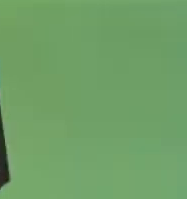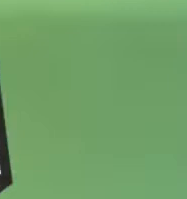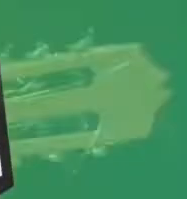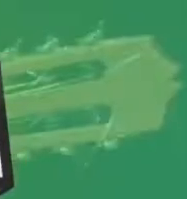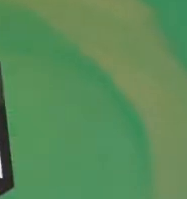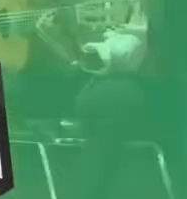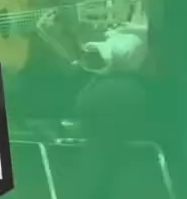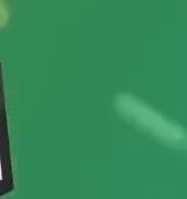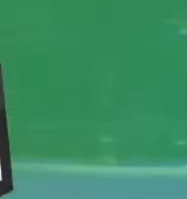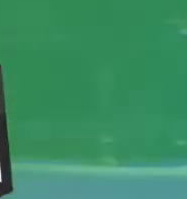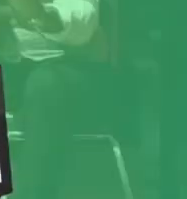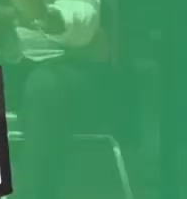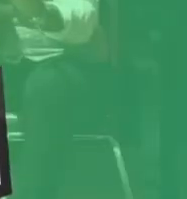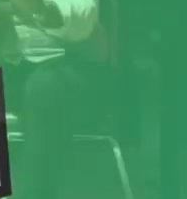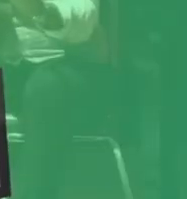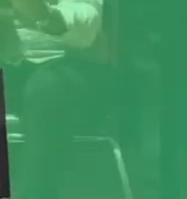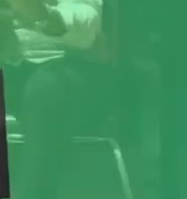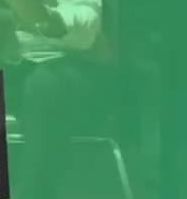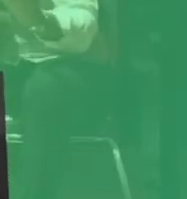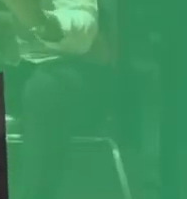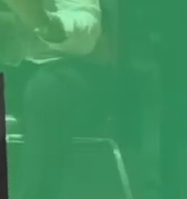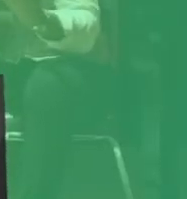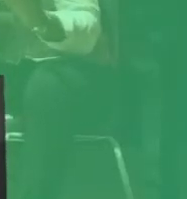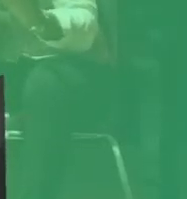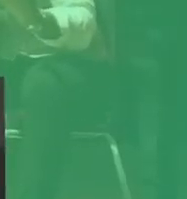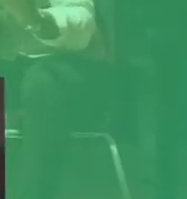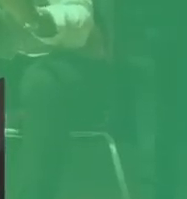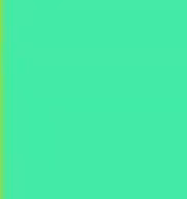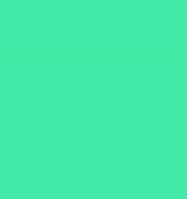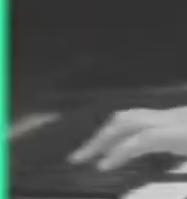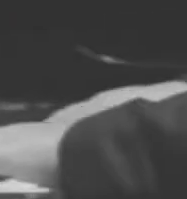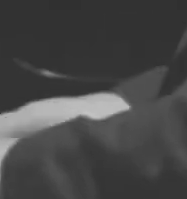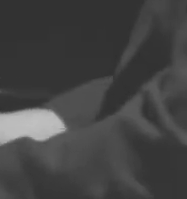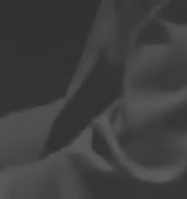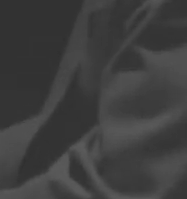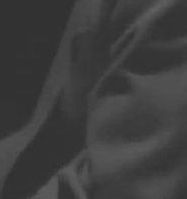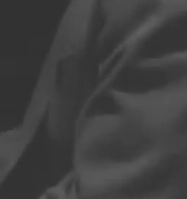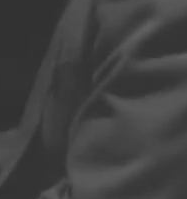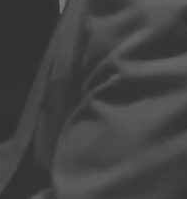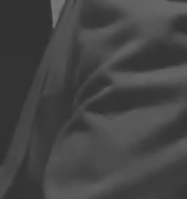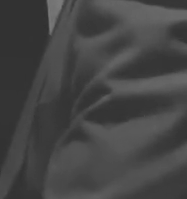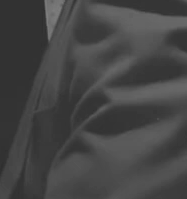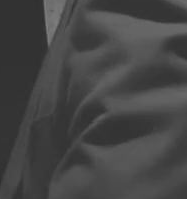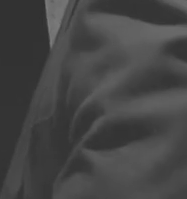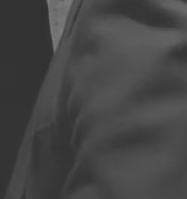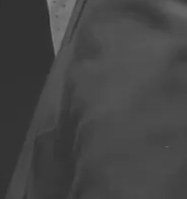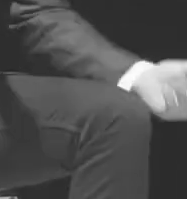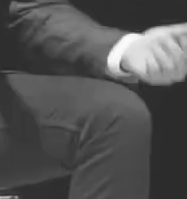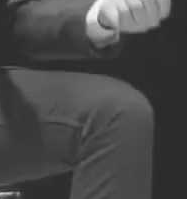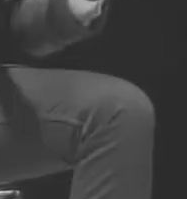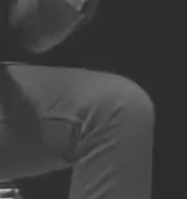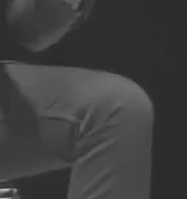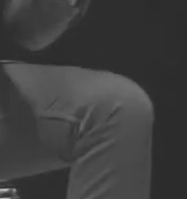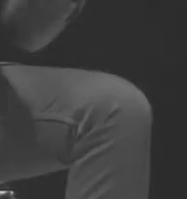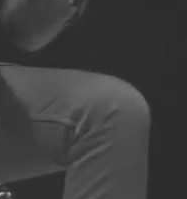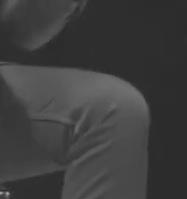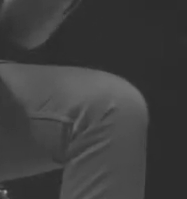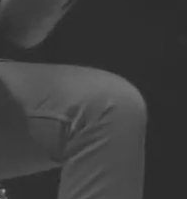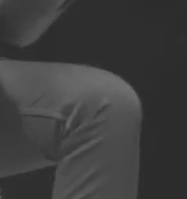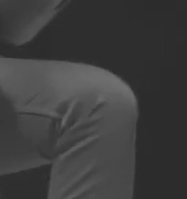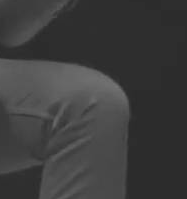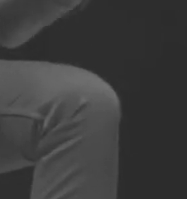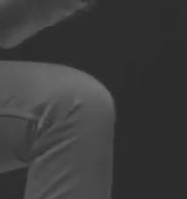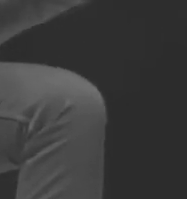con coplas mexicanas. San Pedro Garza García y Canal 28 presentan Flaméxico,